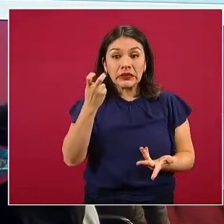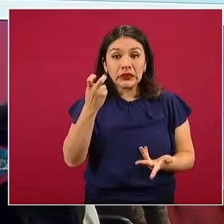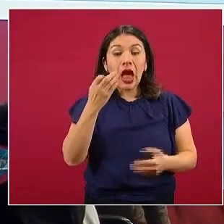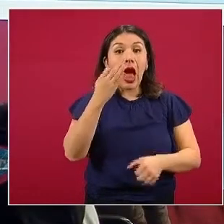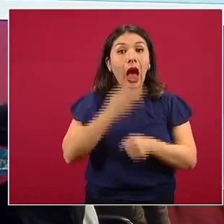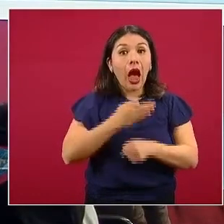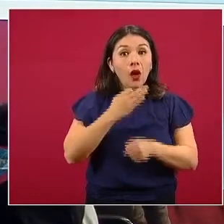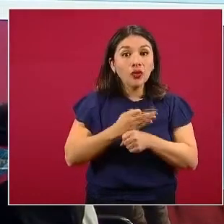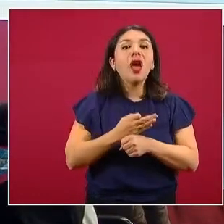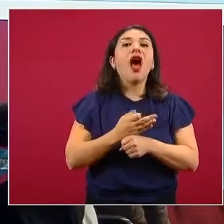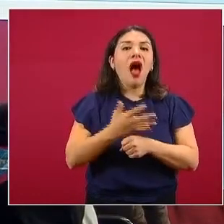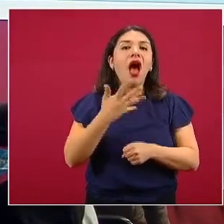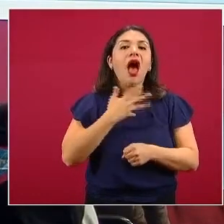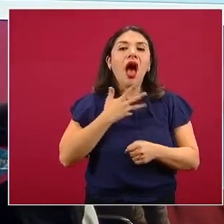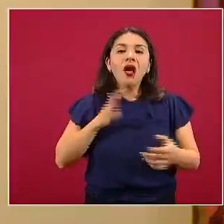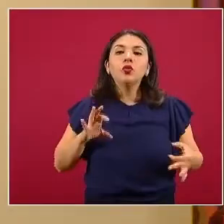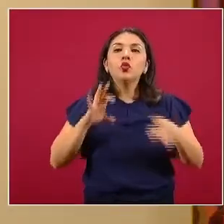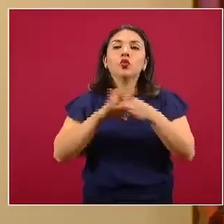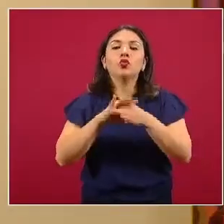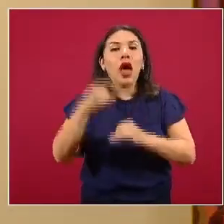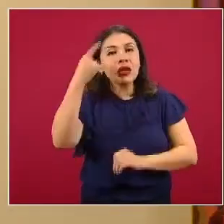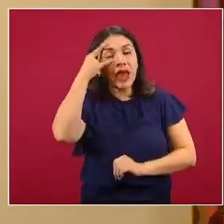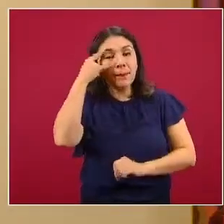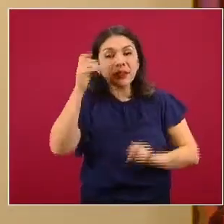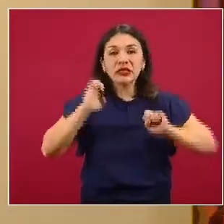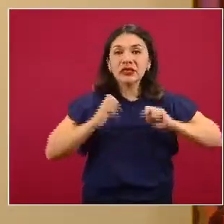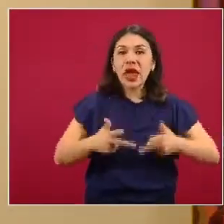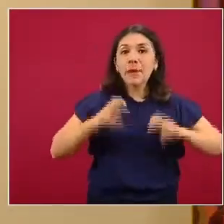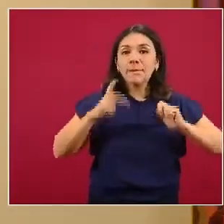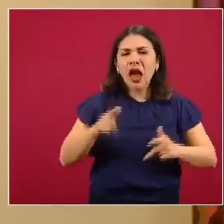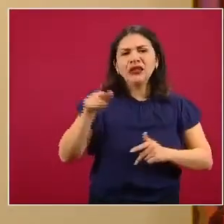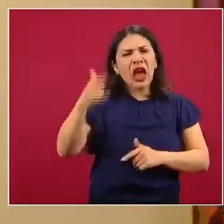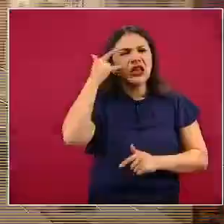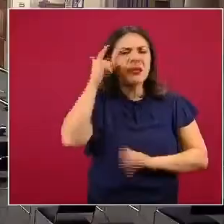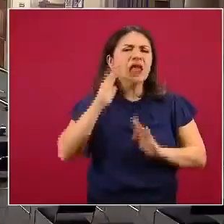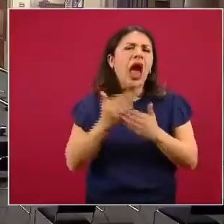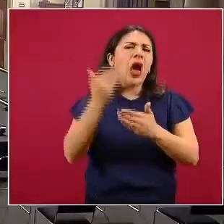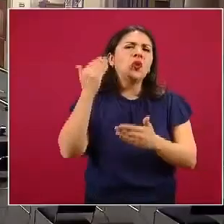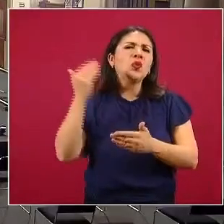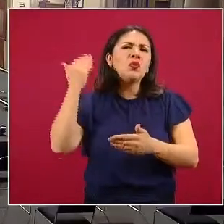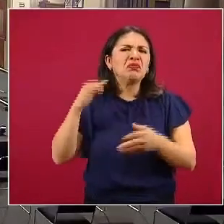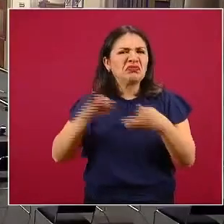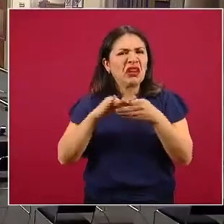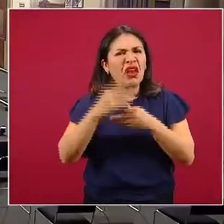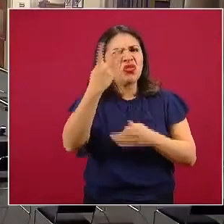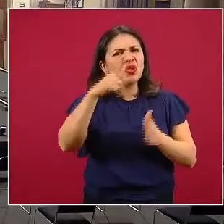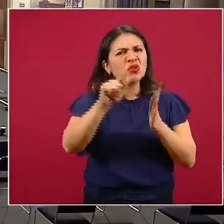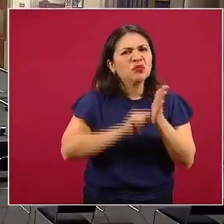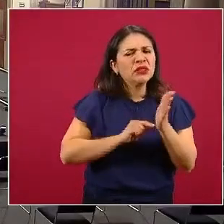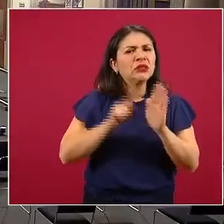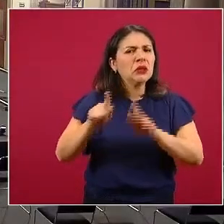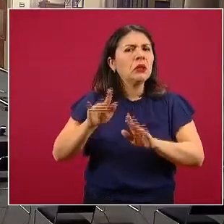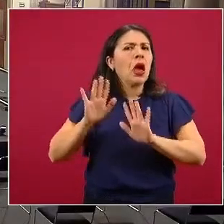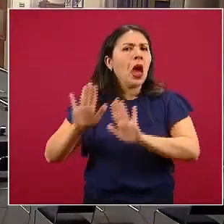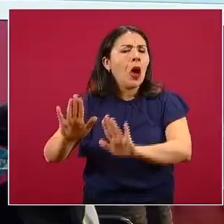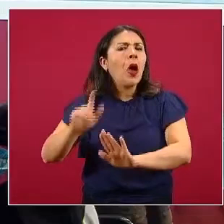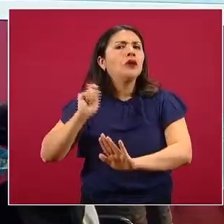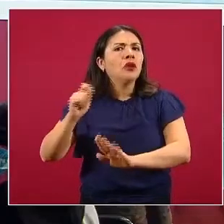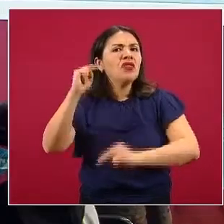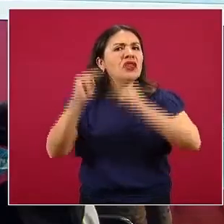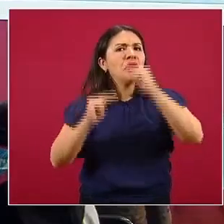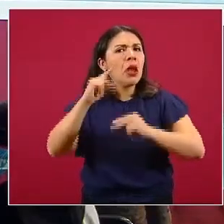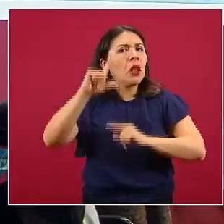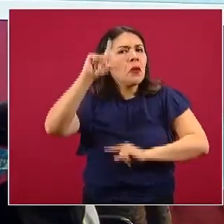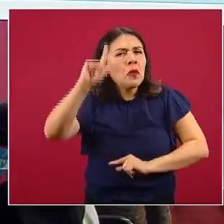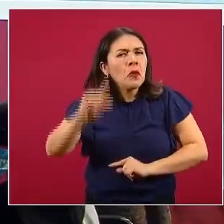cual ahora acompaña al estado de Campeche, que ya tenía varias semanas, prácticamente un poco más de 2 meses, teniendo un nivel